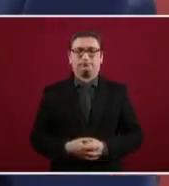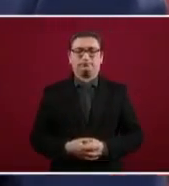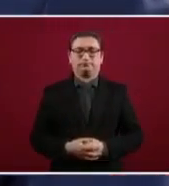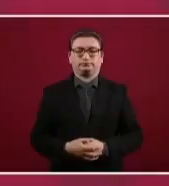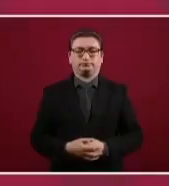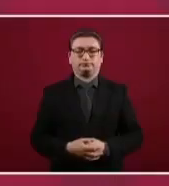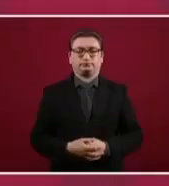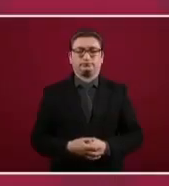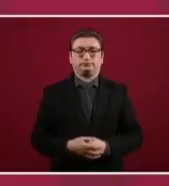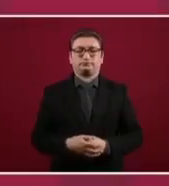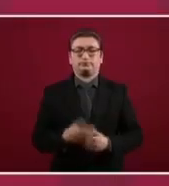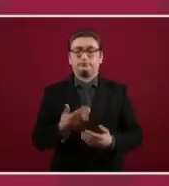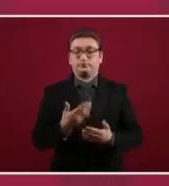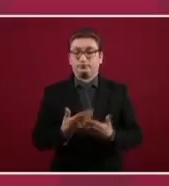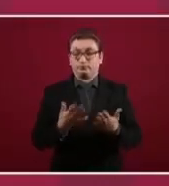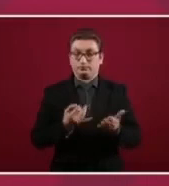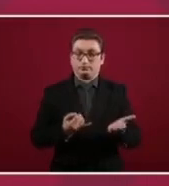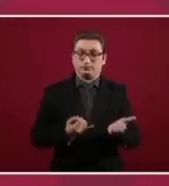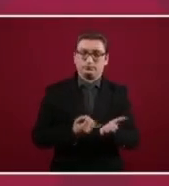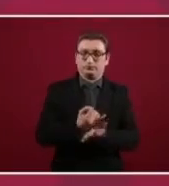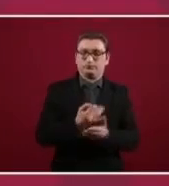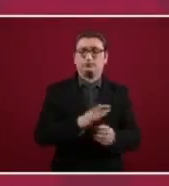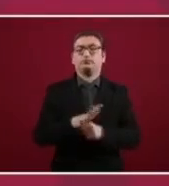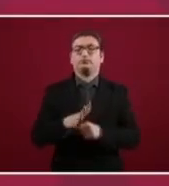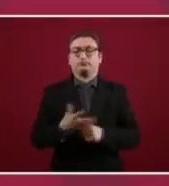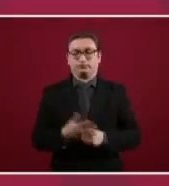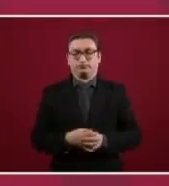se tomó la decisión de cancelar